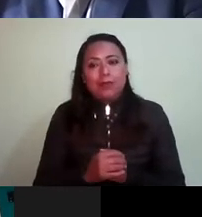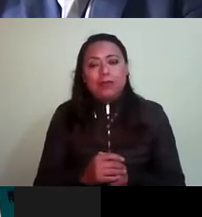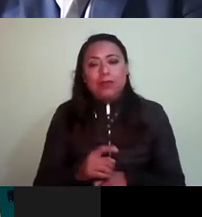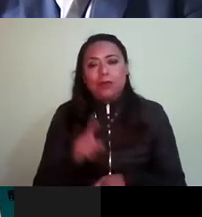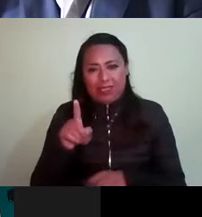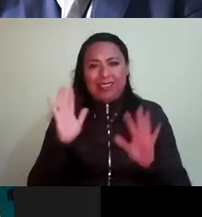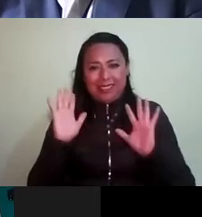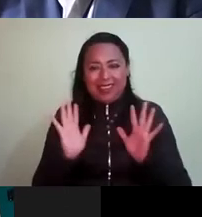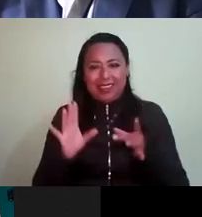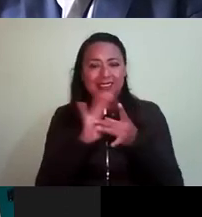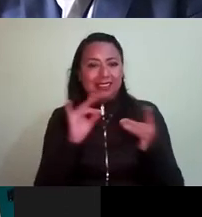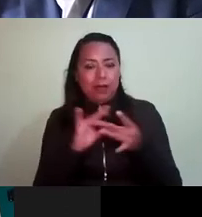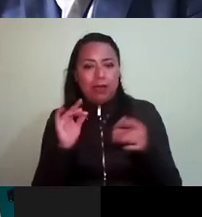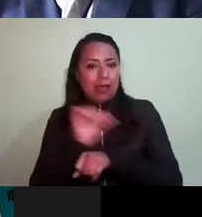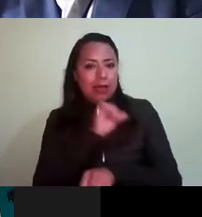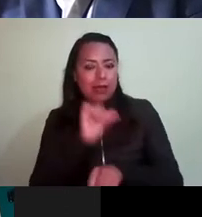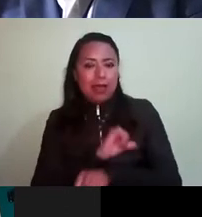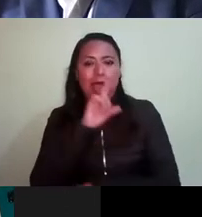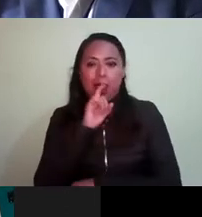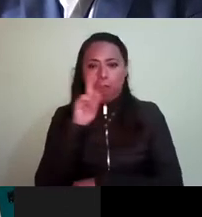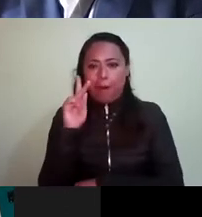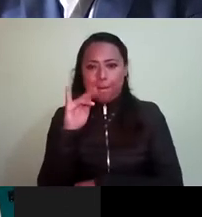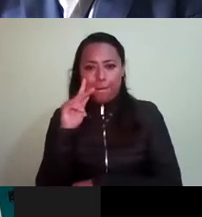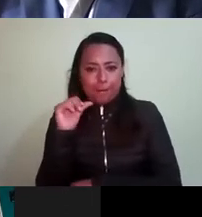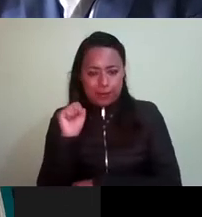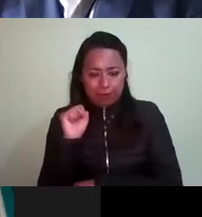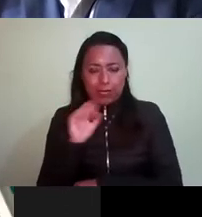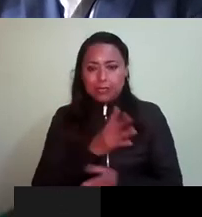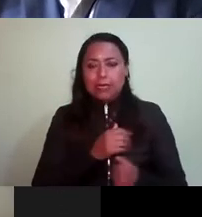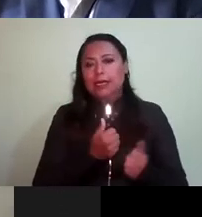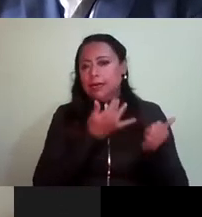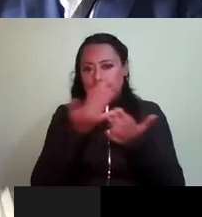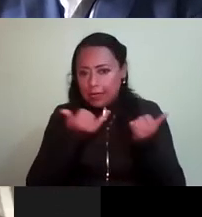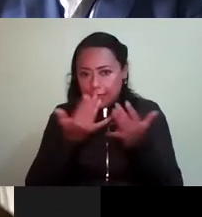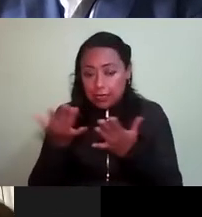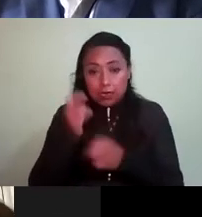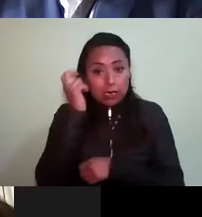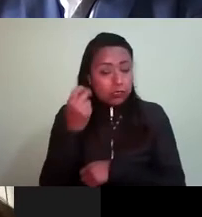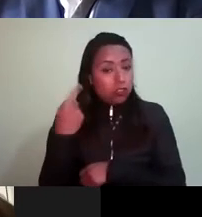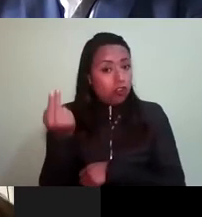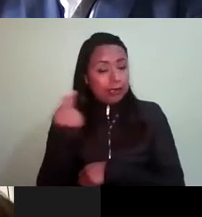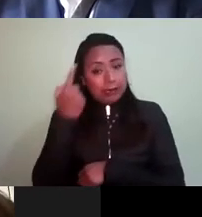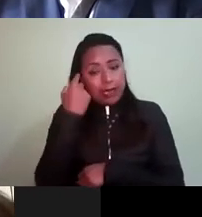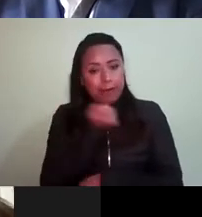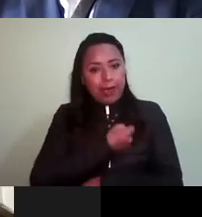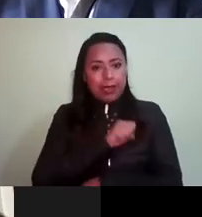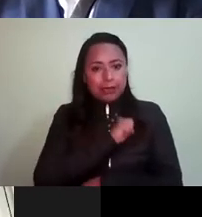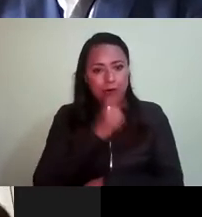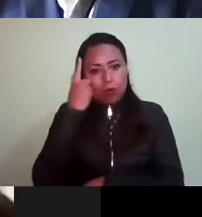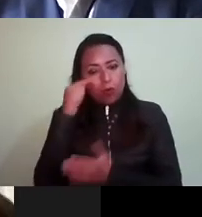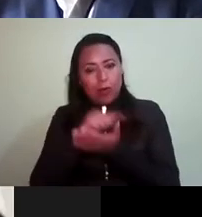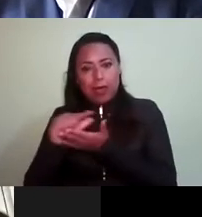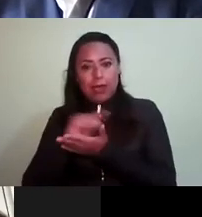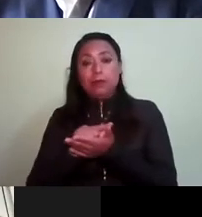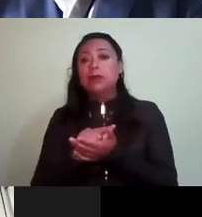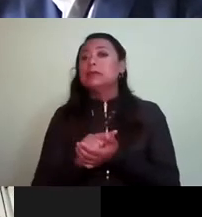pipas que se han distribuido y que son pues necesarias para la salud, para la higiene, pero básicamente